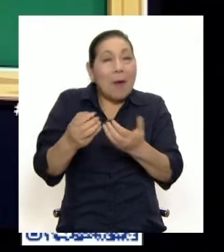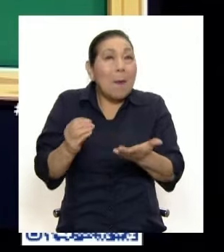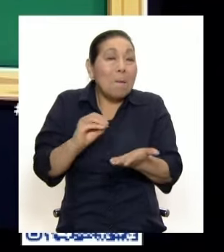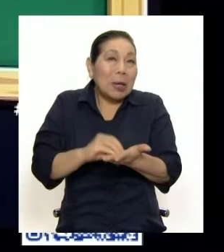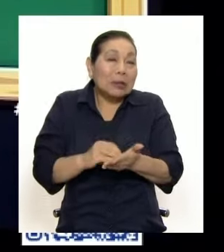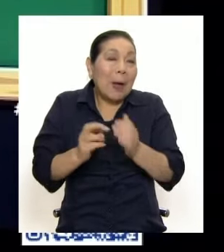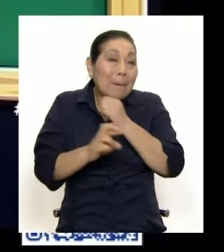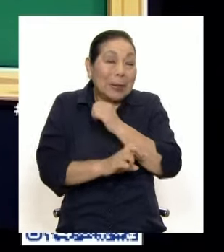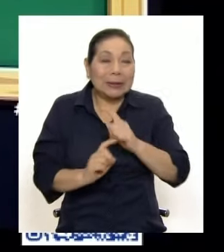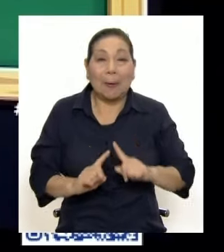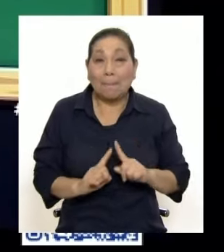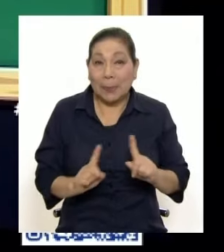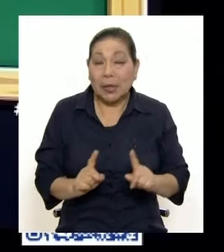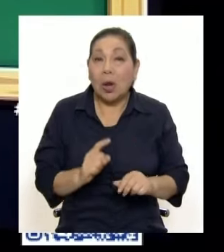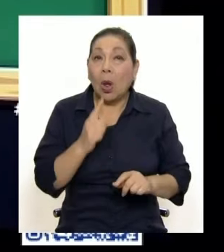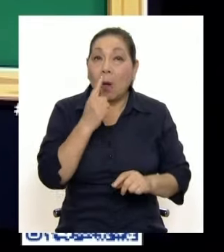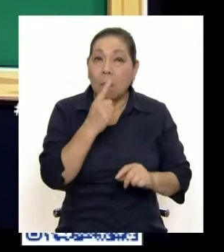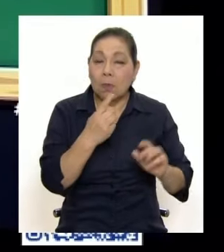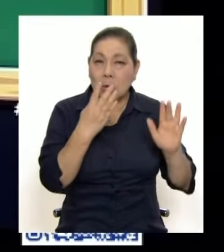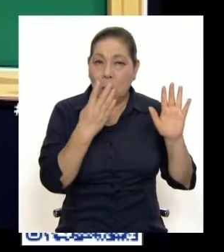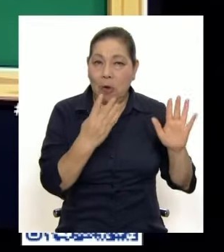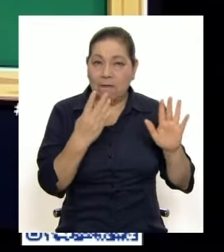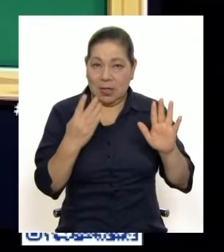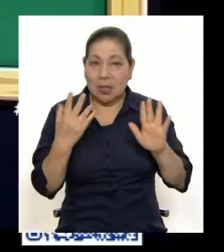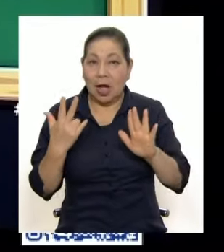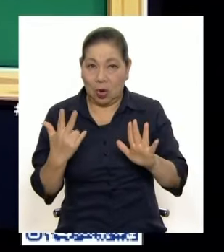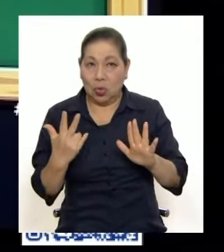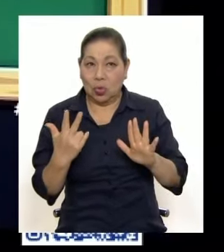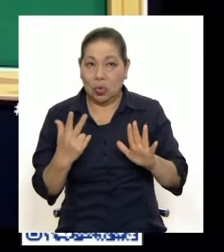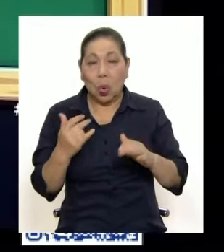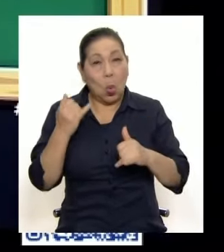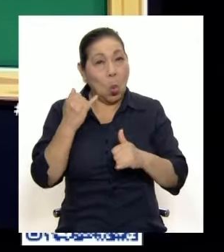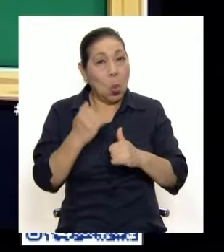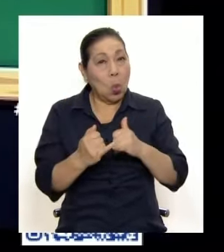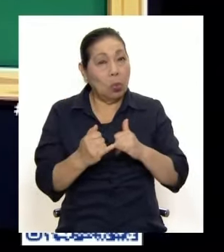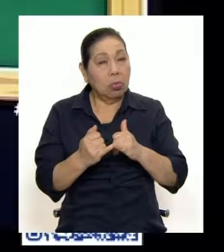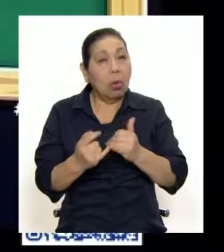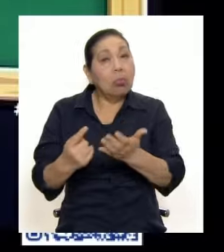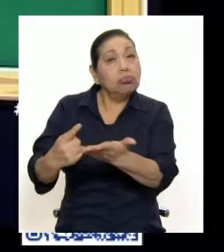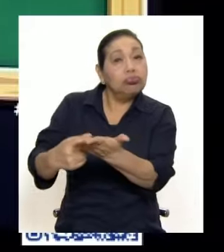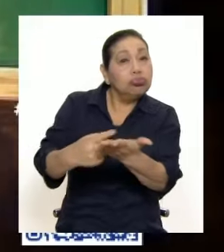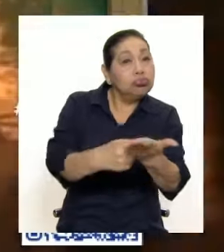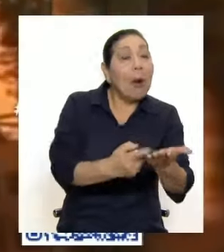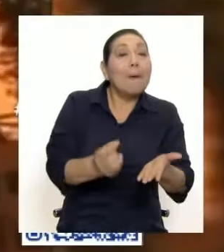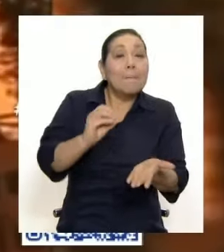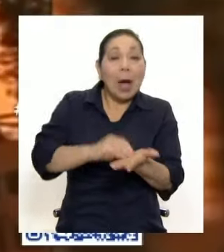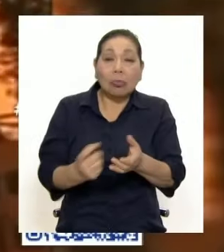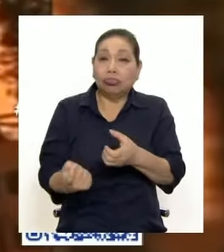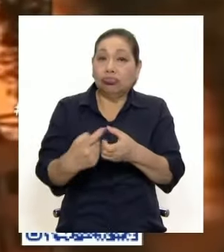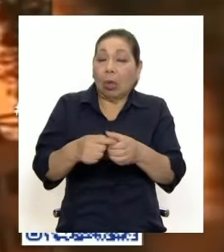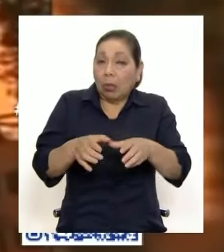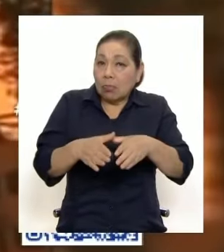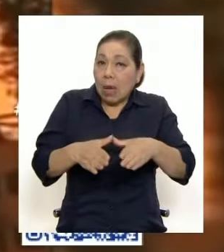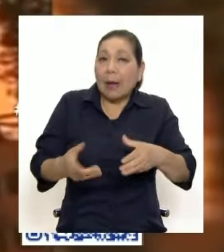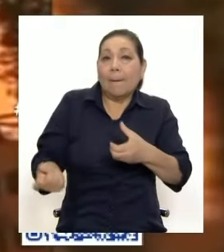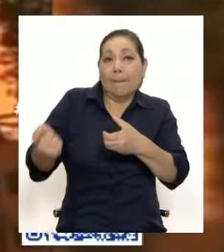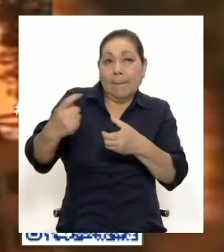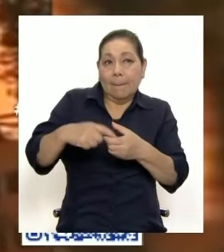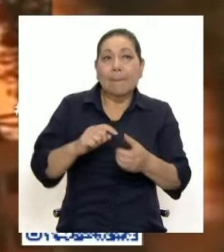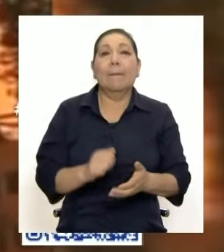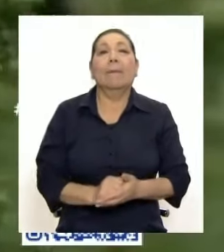sin embargo en el año 1998 se da la última ronda de ampliación en la cual